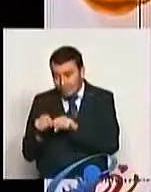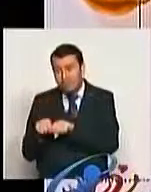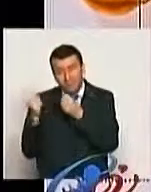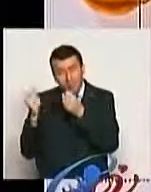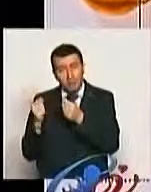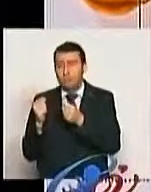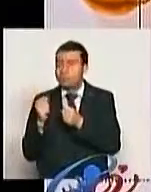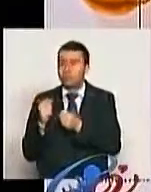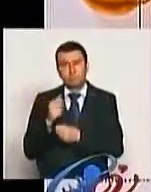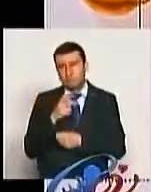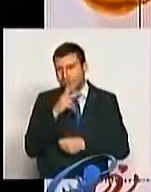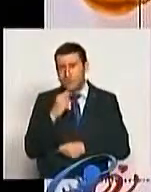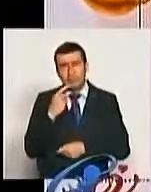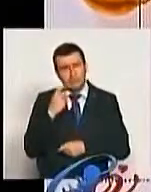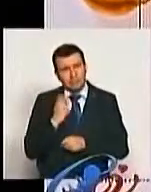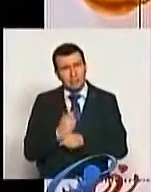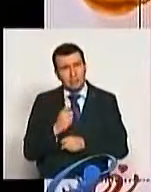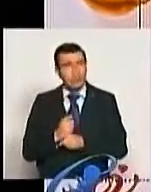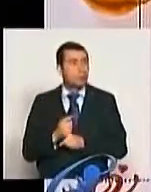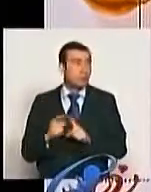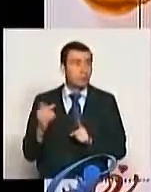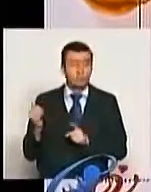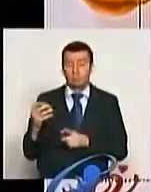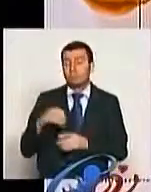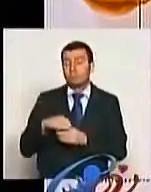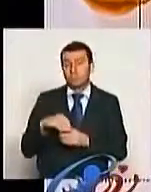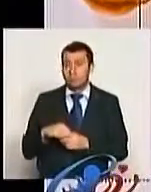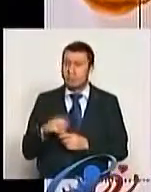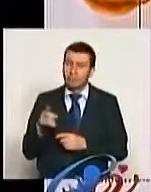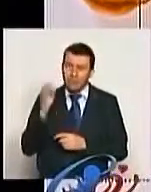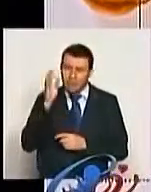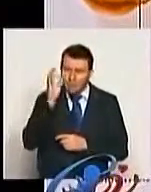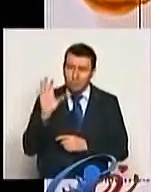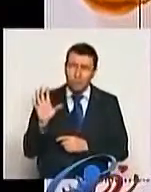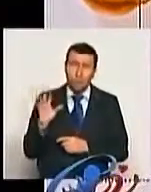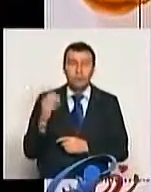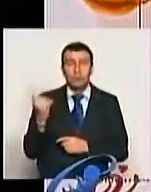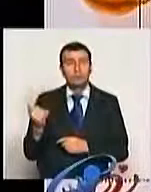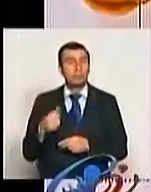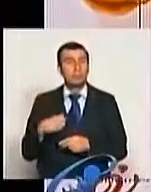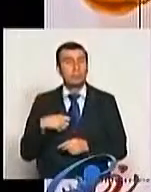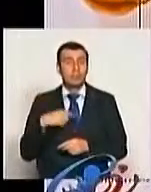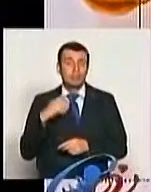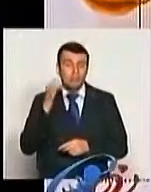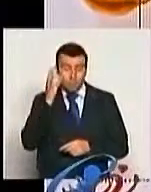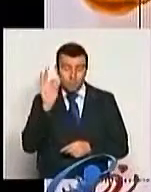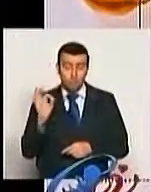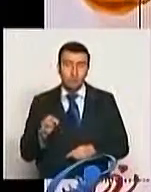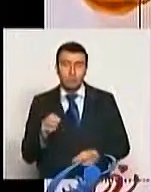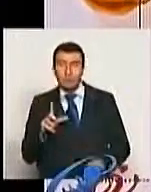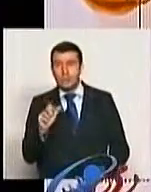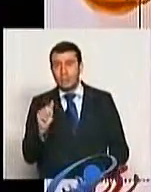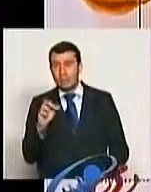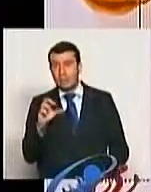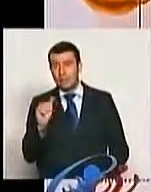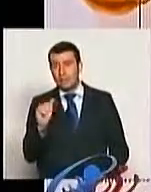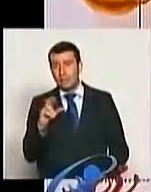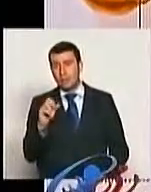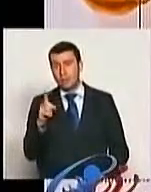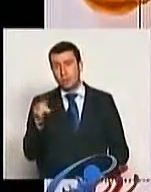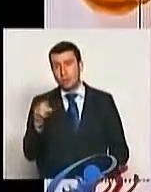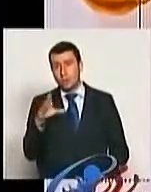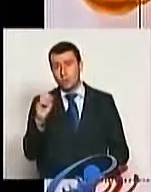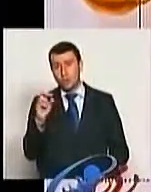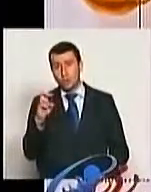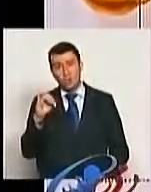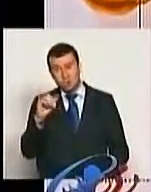con facilidad. Se había planteado una posibilidad de una laparoscopia, que dejan mínimas incisiones y se ingresa